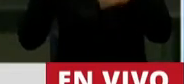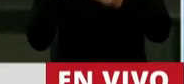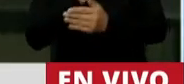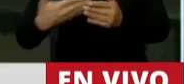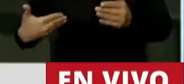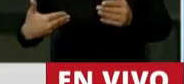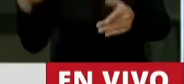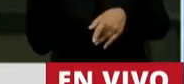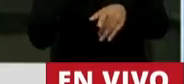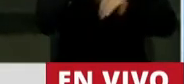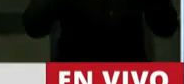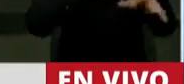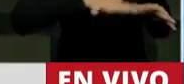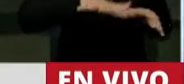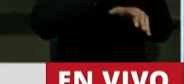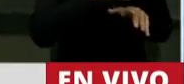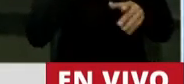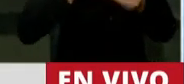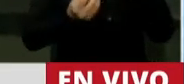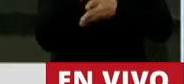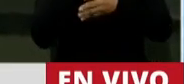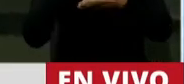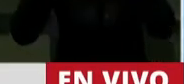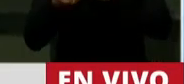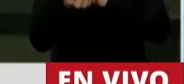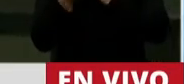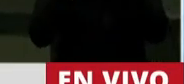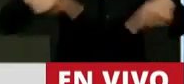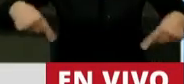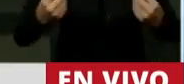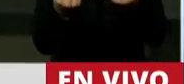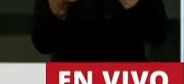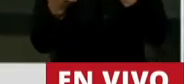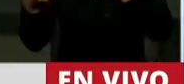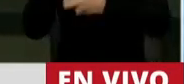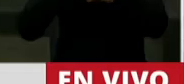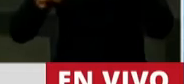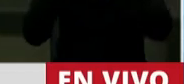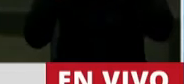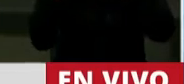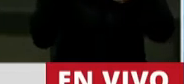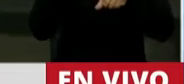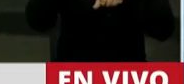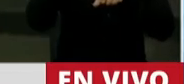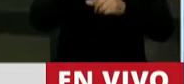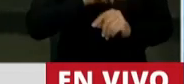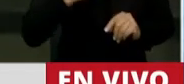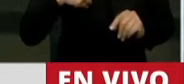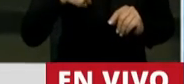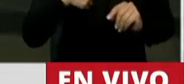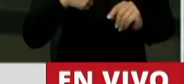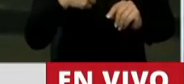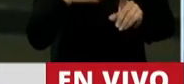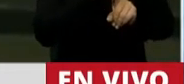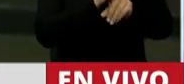antipopulares y antinacionales, se aplicaron modelos materialistas y neoliberales que han configurado un país dependiente,